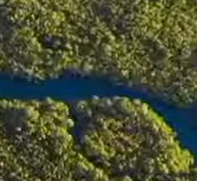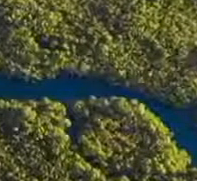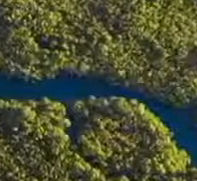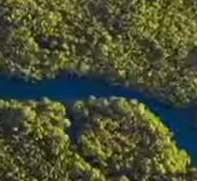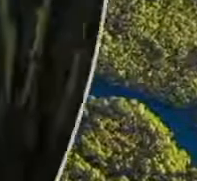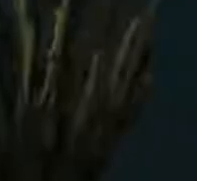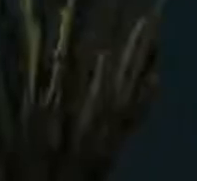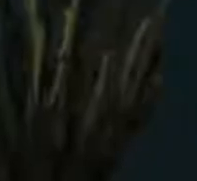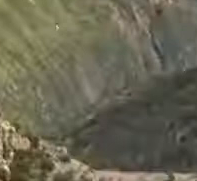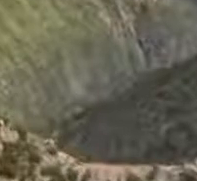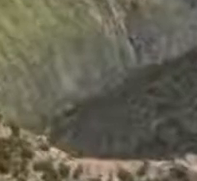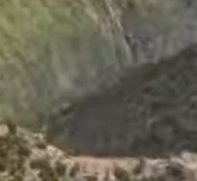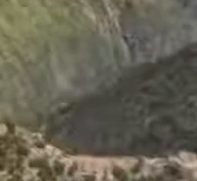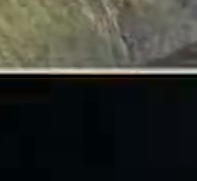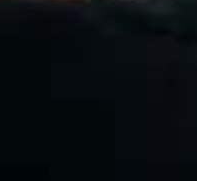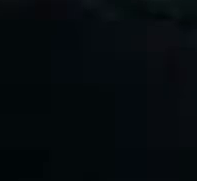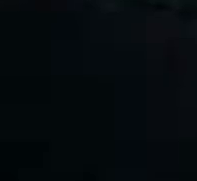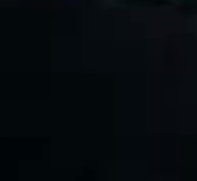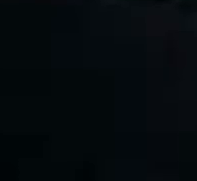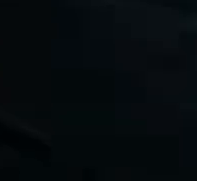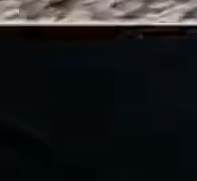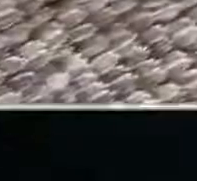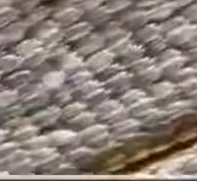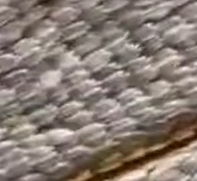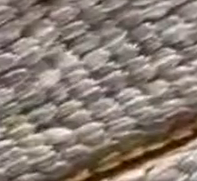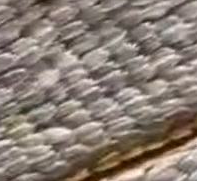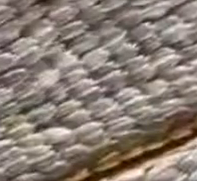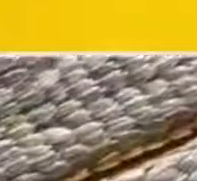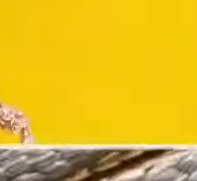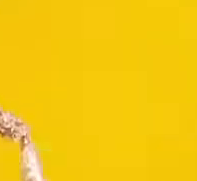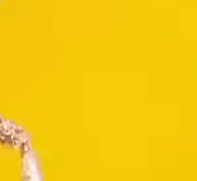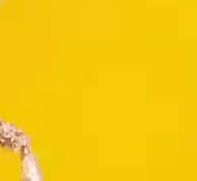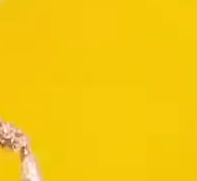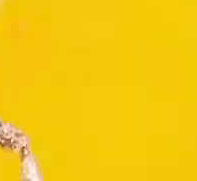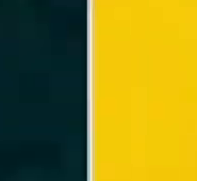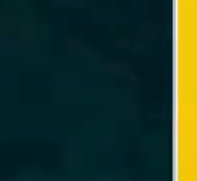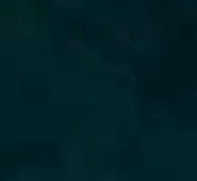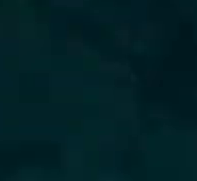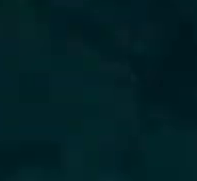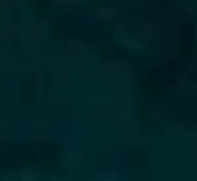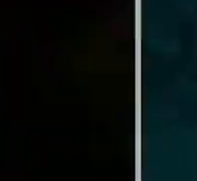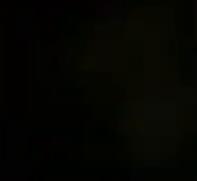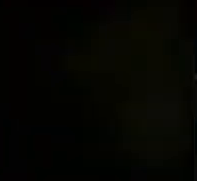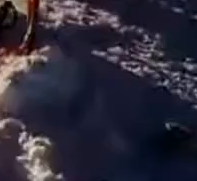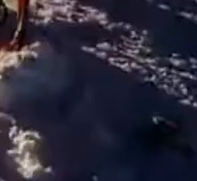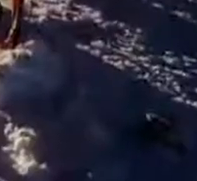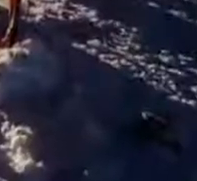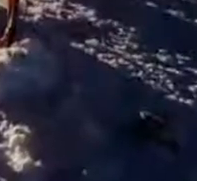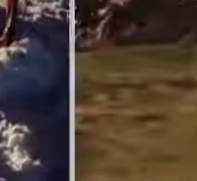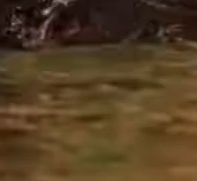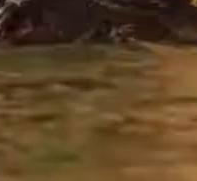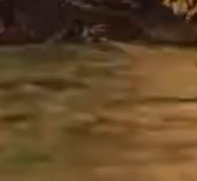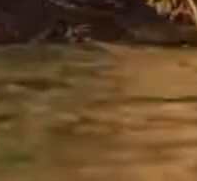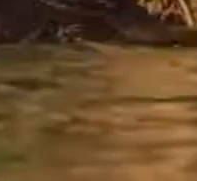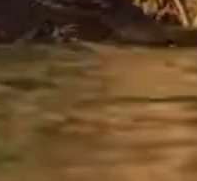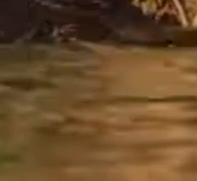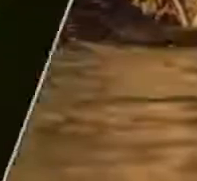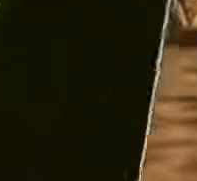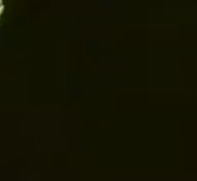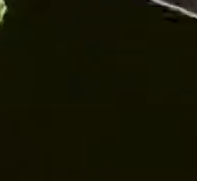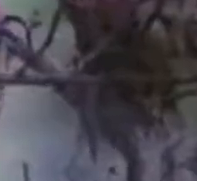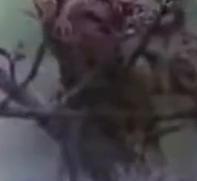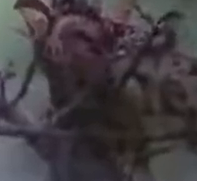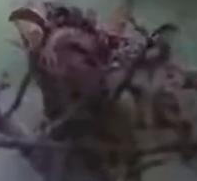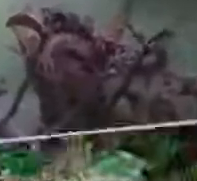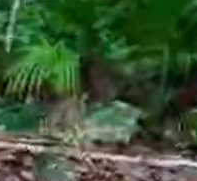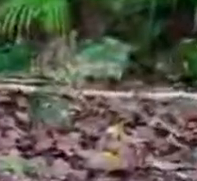diferentes temas según tu categoría de edad. Manda tus mejores fotografías de la naturaleza mexicana a partir del 15 de noviembre hasta el 30 de abril